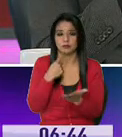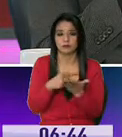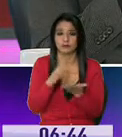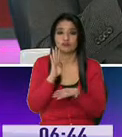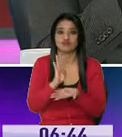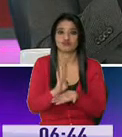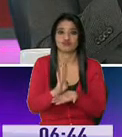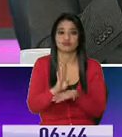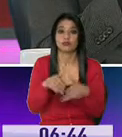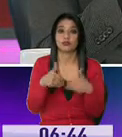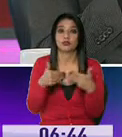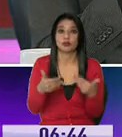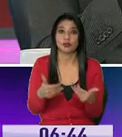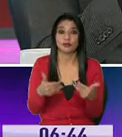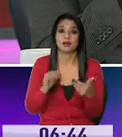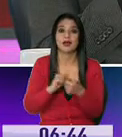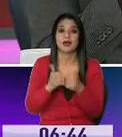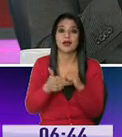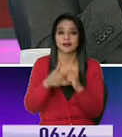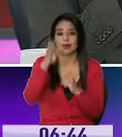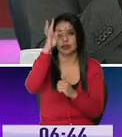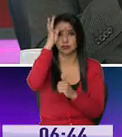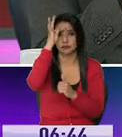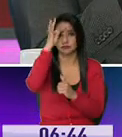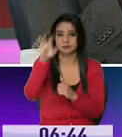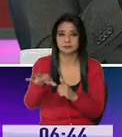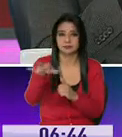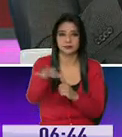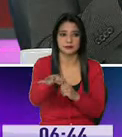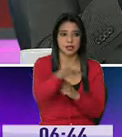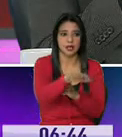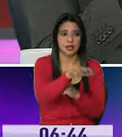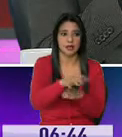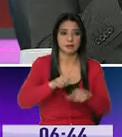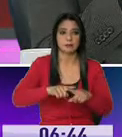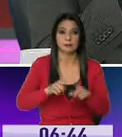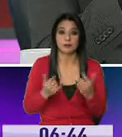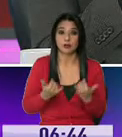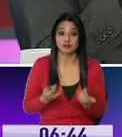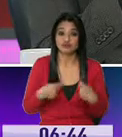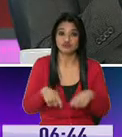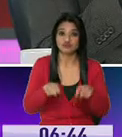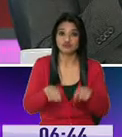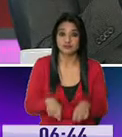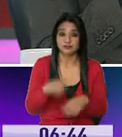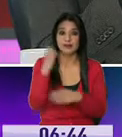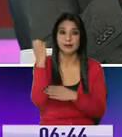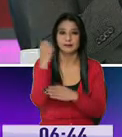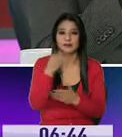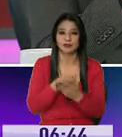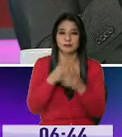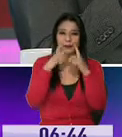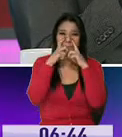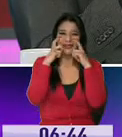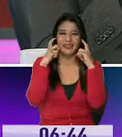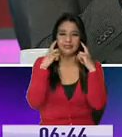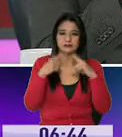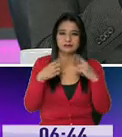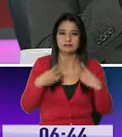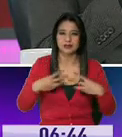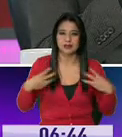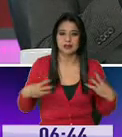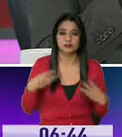nuestras funciones, pero hacer un poco más también en pro del país. Sin duda hay mucho trabajo, así que pues, enhorabuena todos a empujar